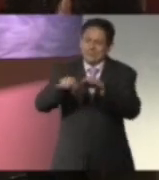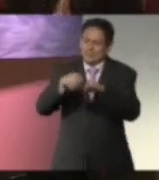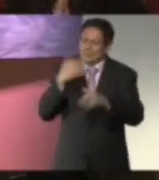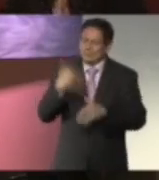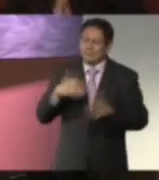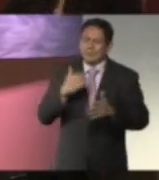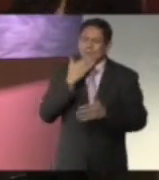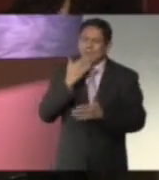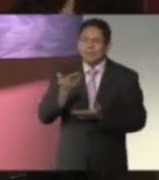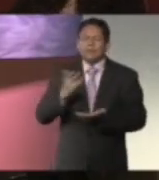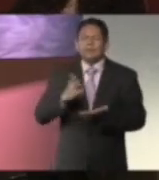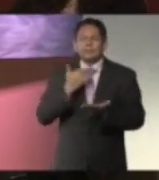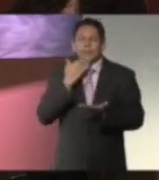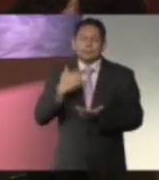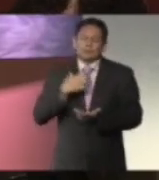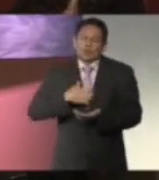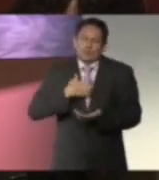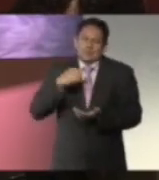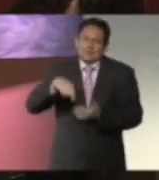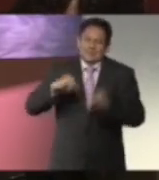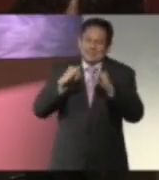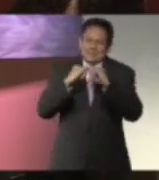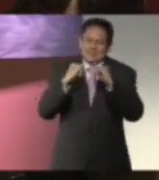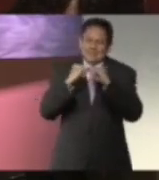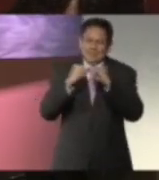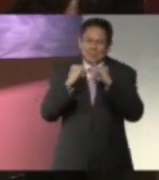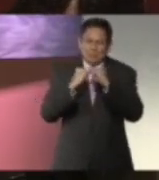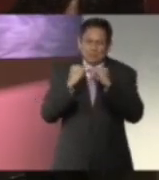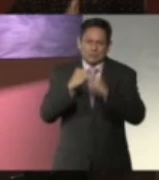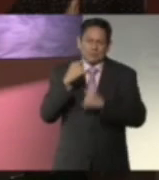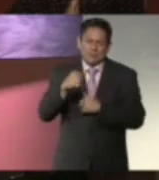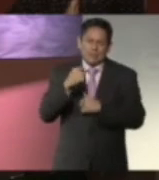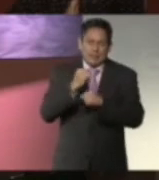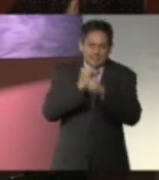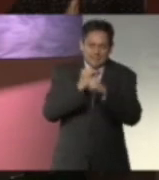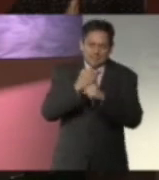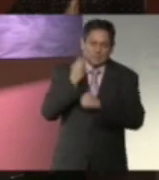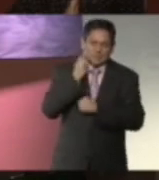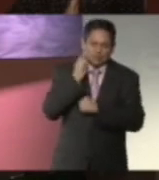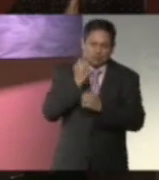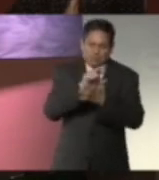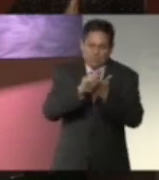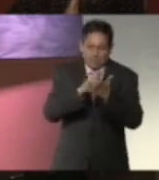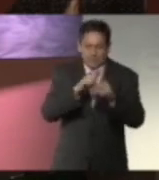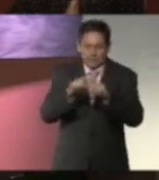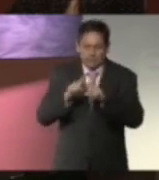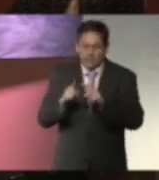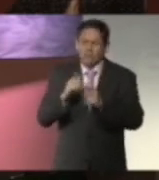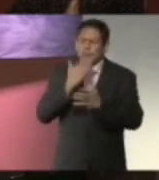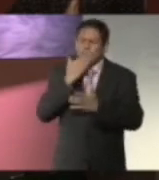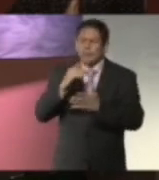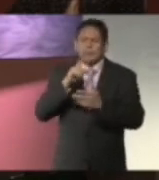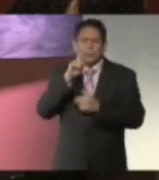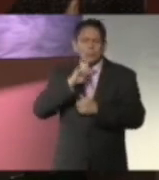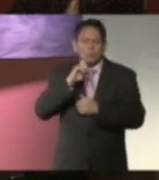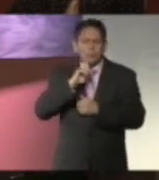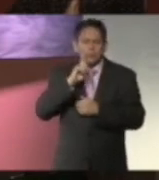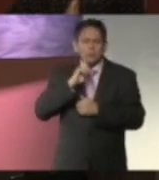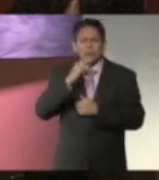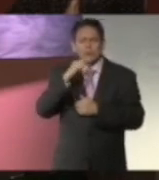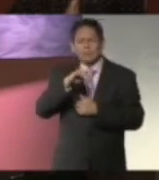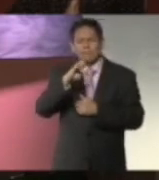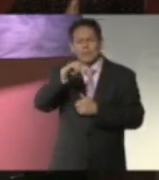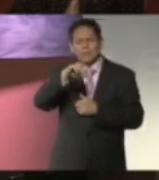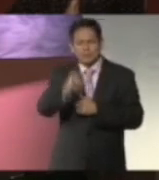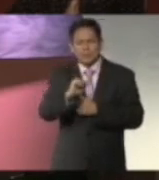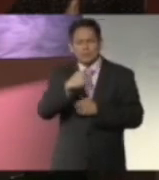dos preguntas muy puntuales para la doctora Mina. Una es respecto a estos dispositivos expropiatorios